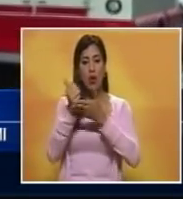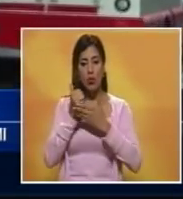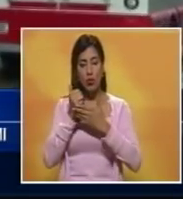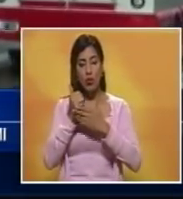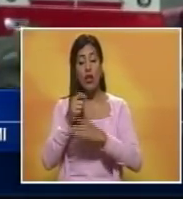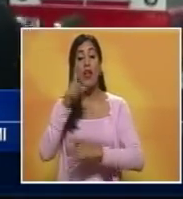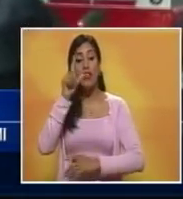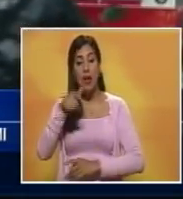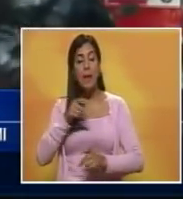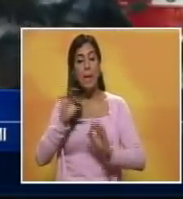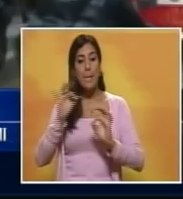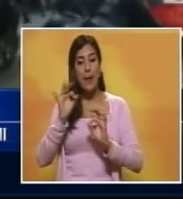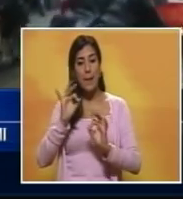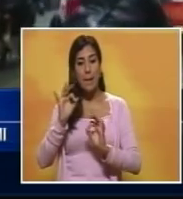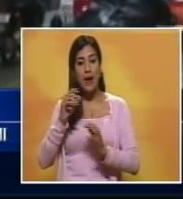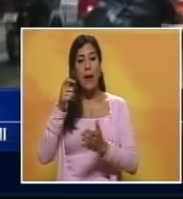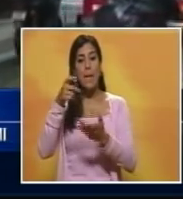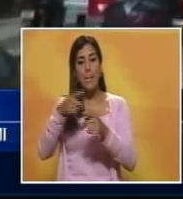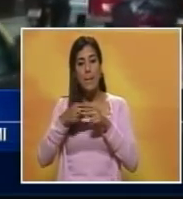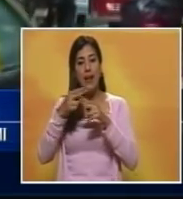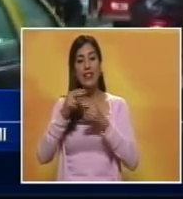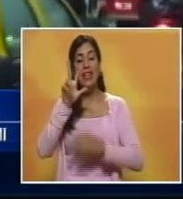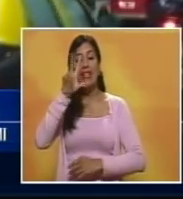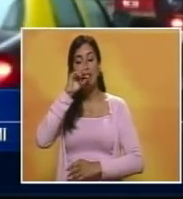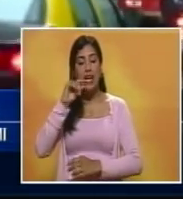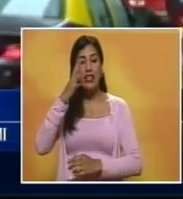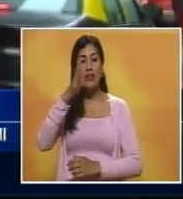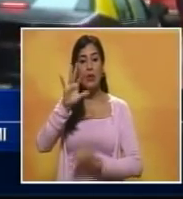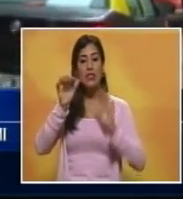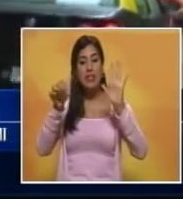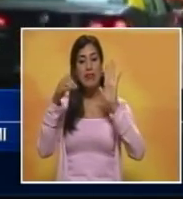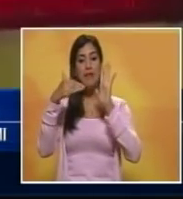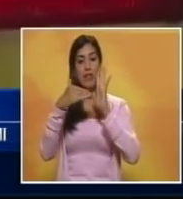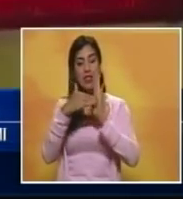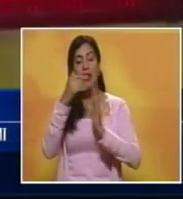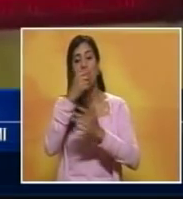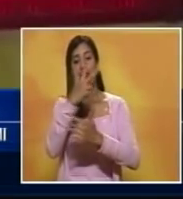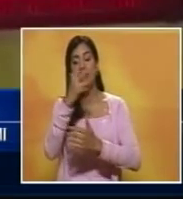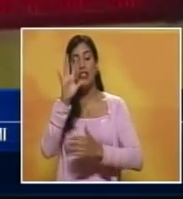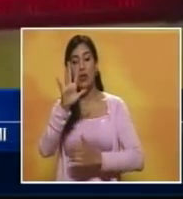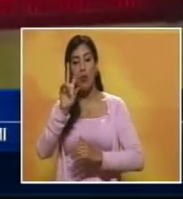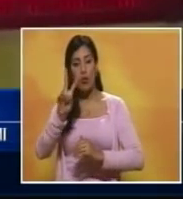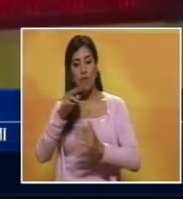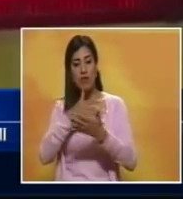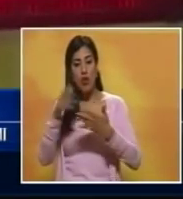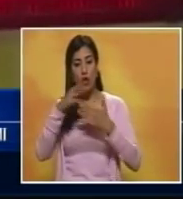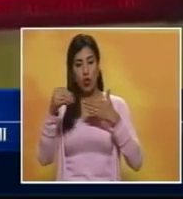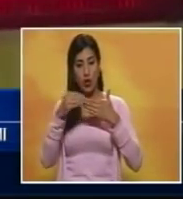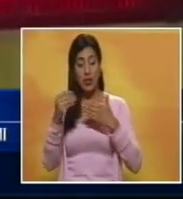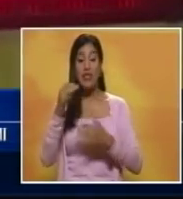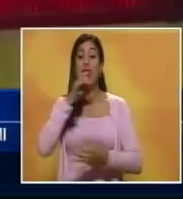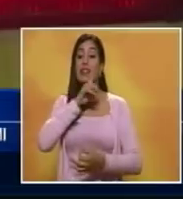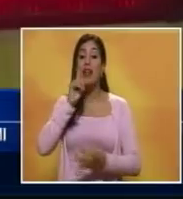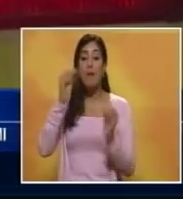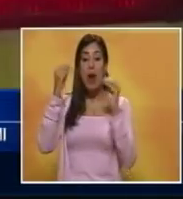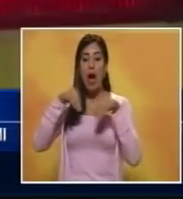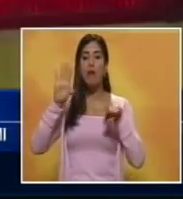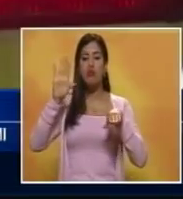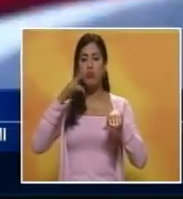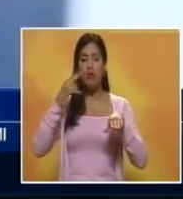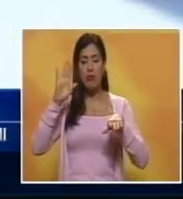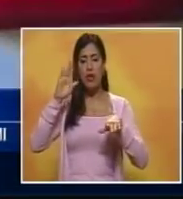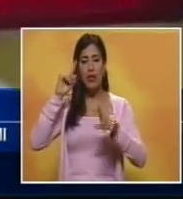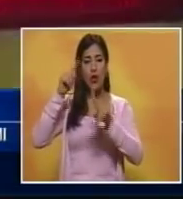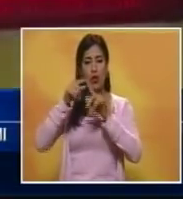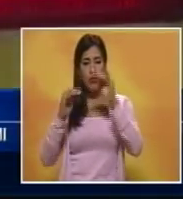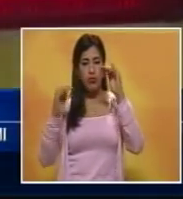Internacional y que prevé préstamos por 3 años por 56.300 millones de dólares. El pacto incluye un compromiso de